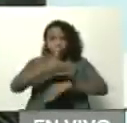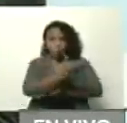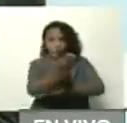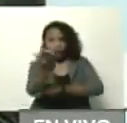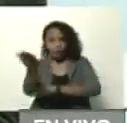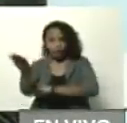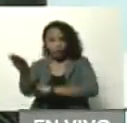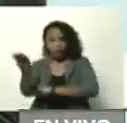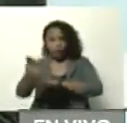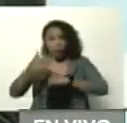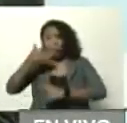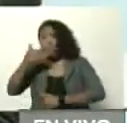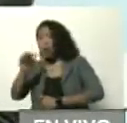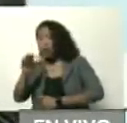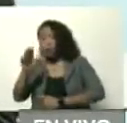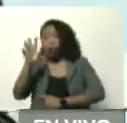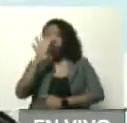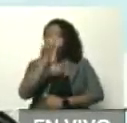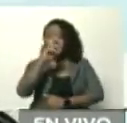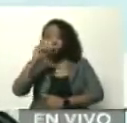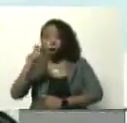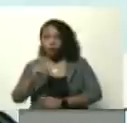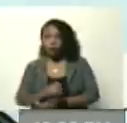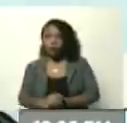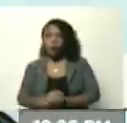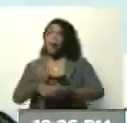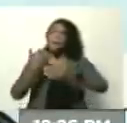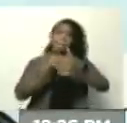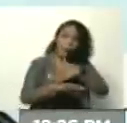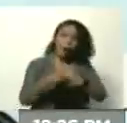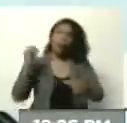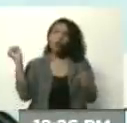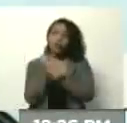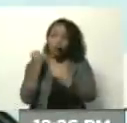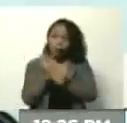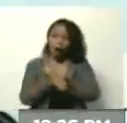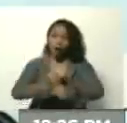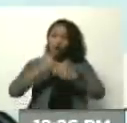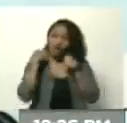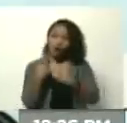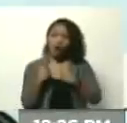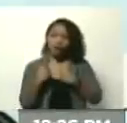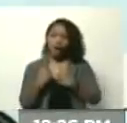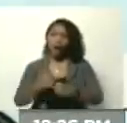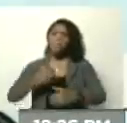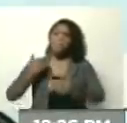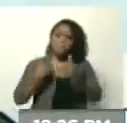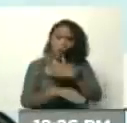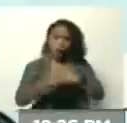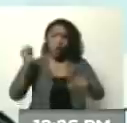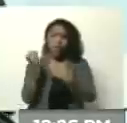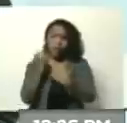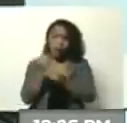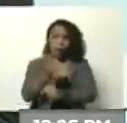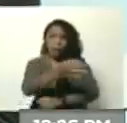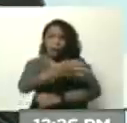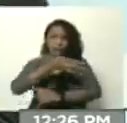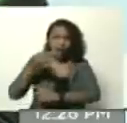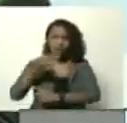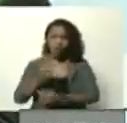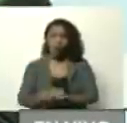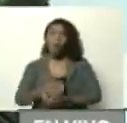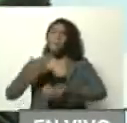de los próximos cuatro años vamos a trabajar duro vamos a trabajar con eficiencia